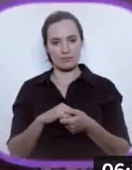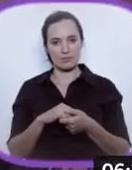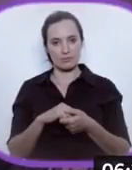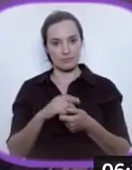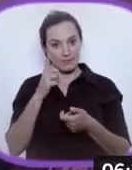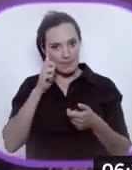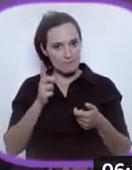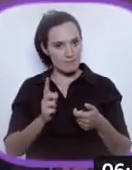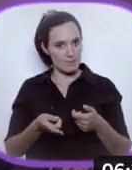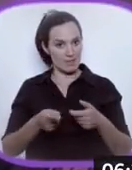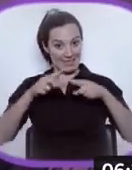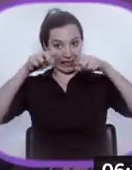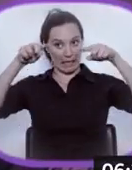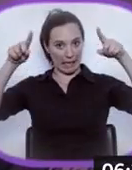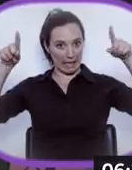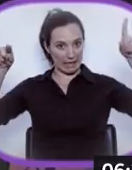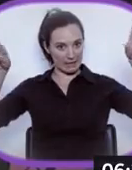Peligro, Castillo del Vampiro.